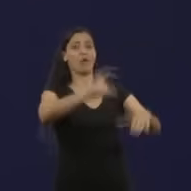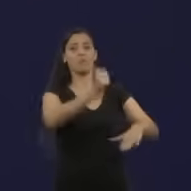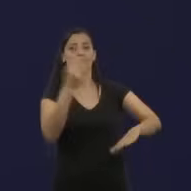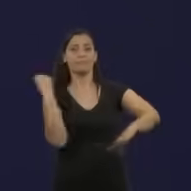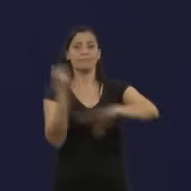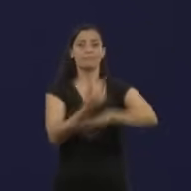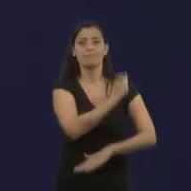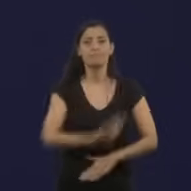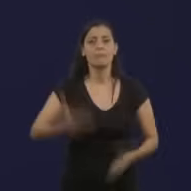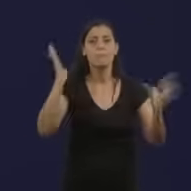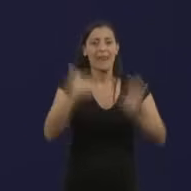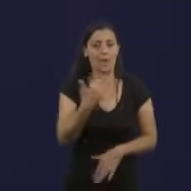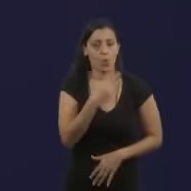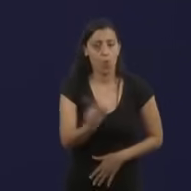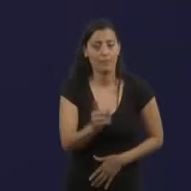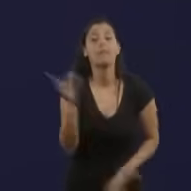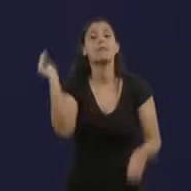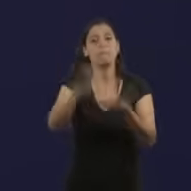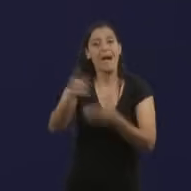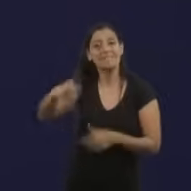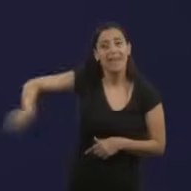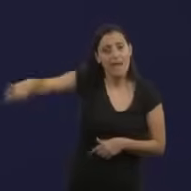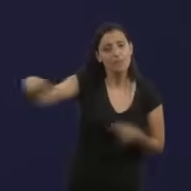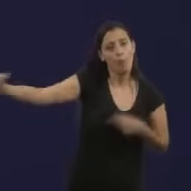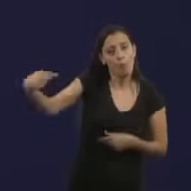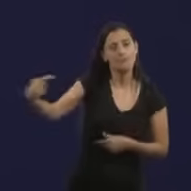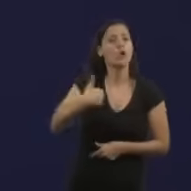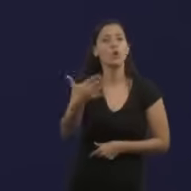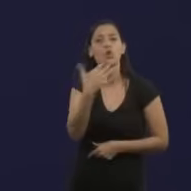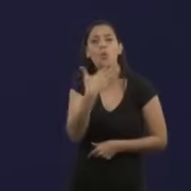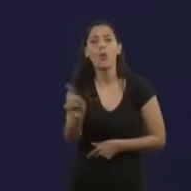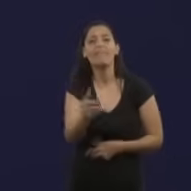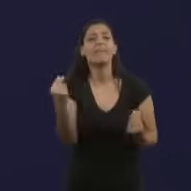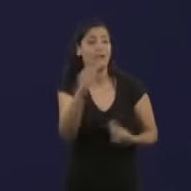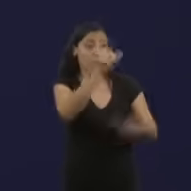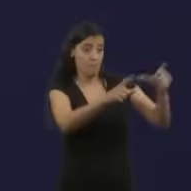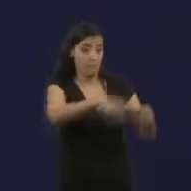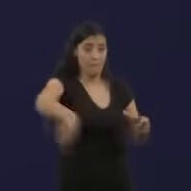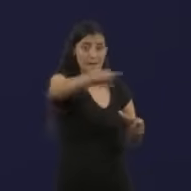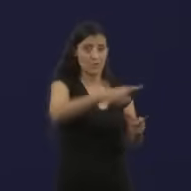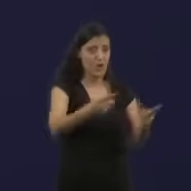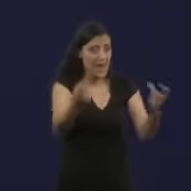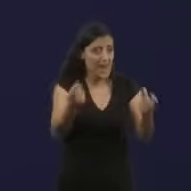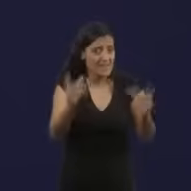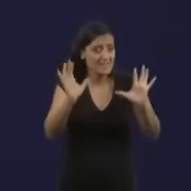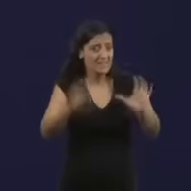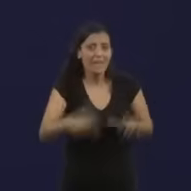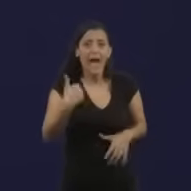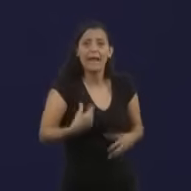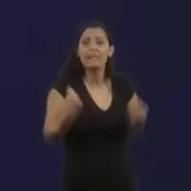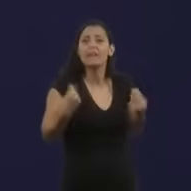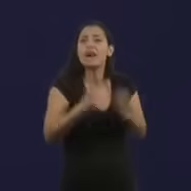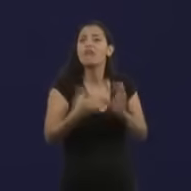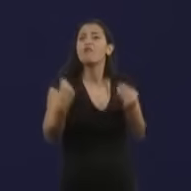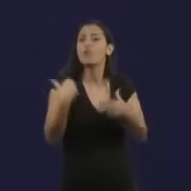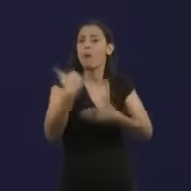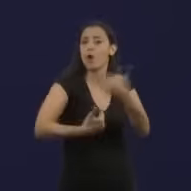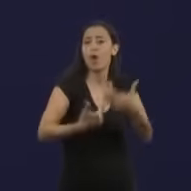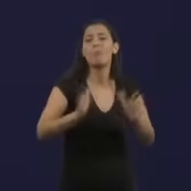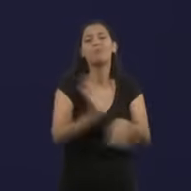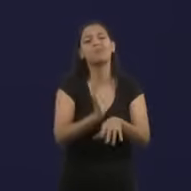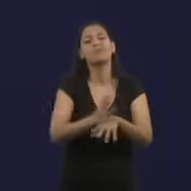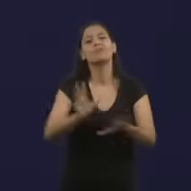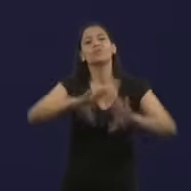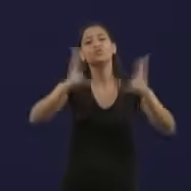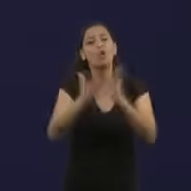mucho peor aún no entiende qué es lo que la gente desea y necesita de la Argentina y bueno en esa confusión tal vez